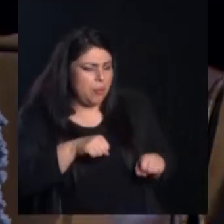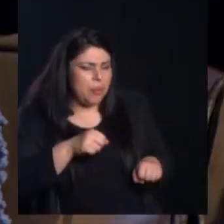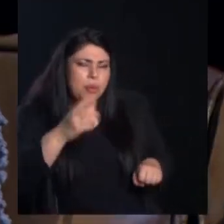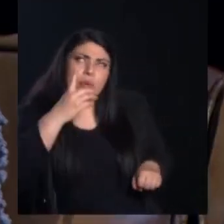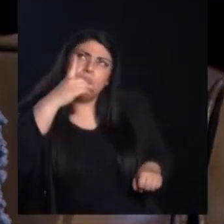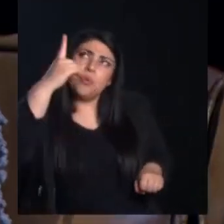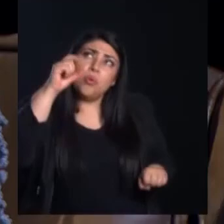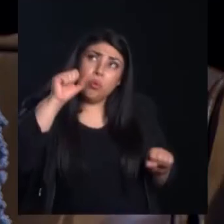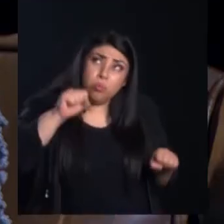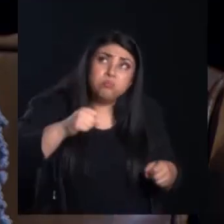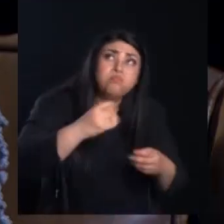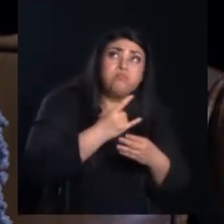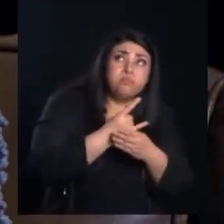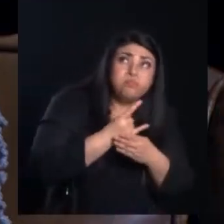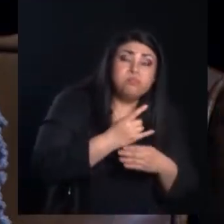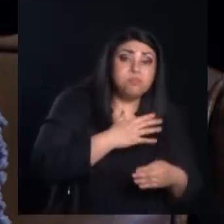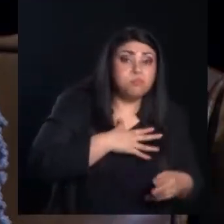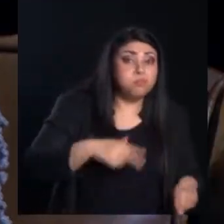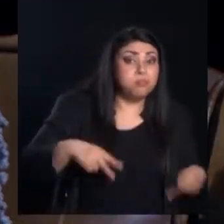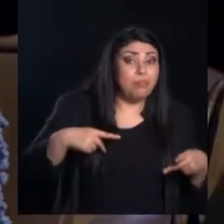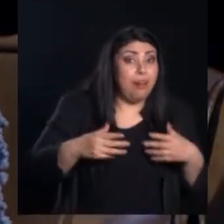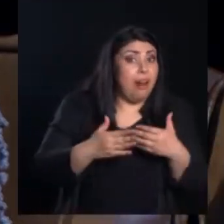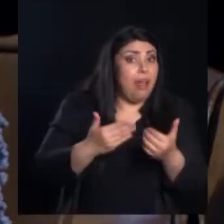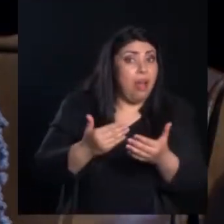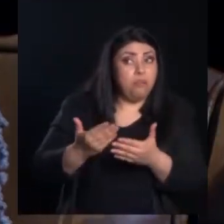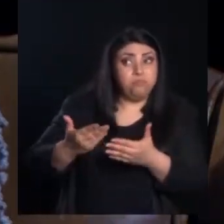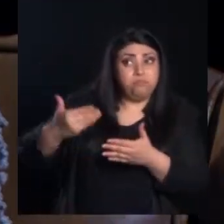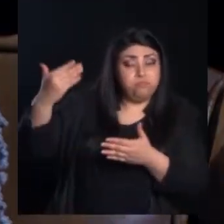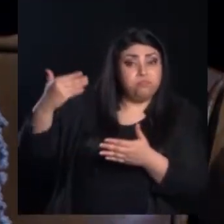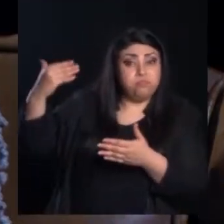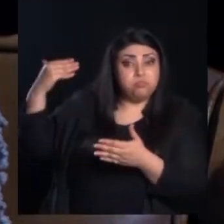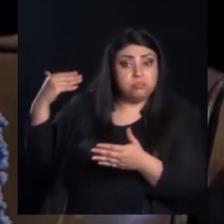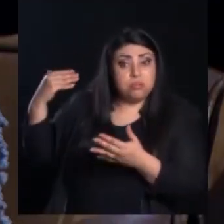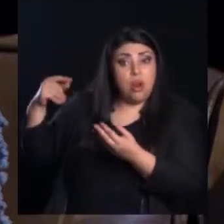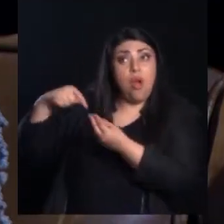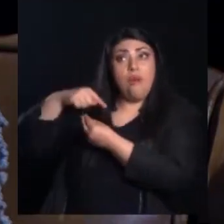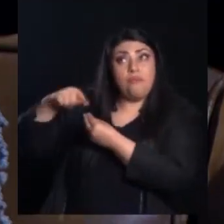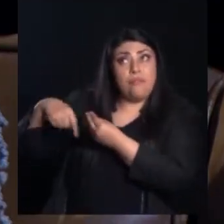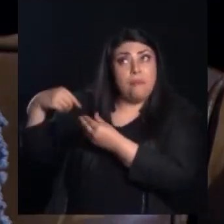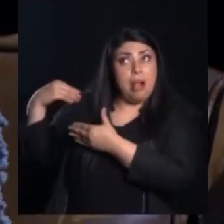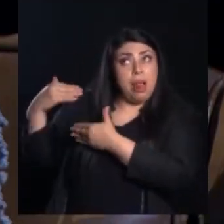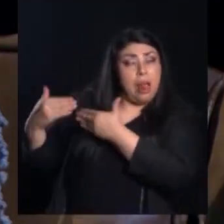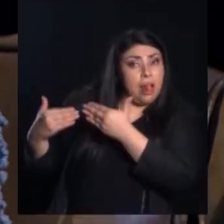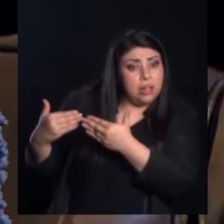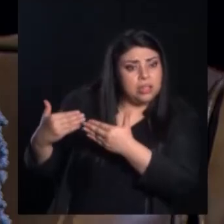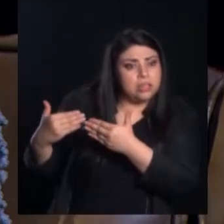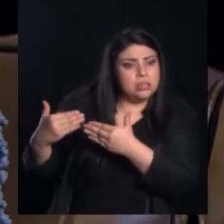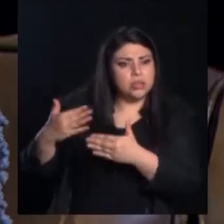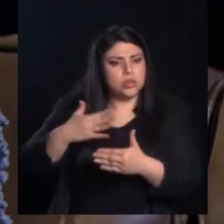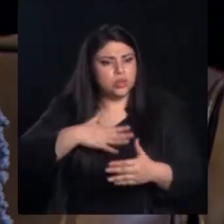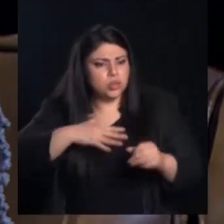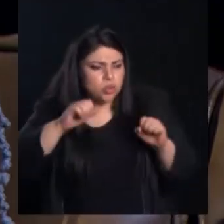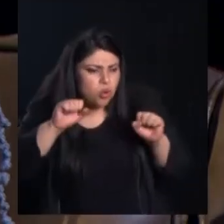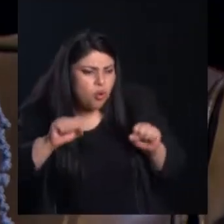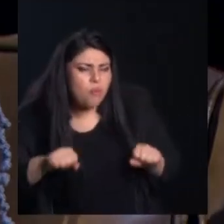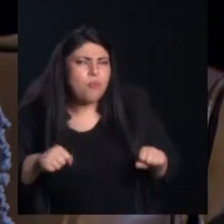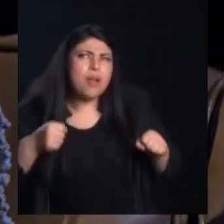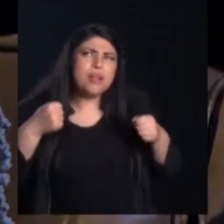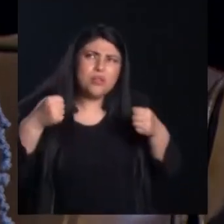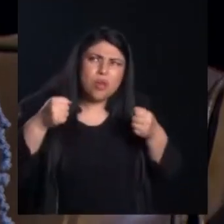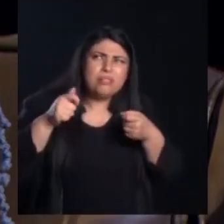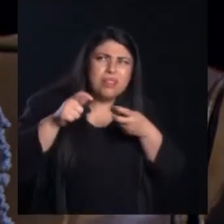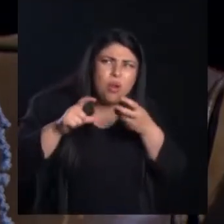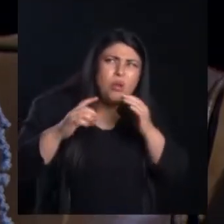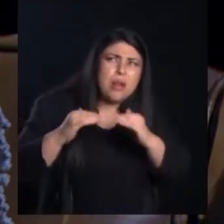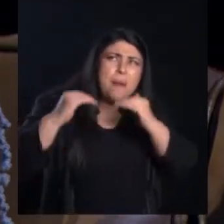usar mi vida de verdad a pesar de mi pasado a pesar de la familia de la que vengo será que si puedo hacer mayores cosas que jesús